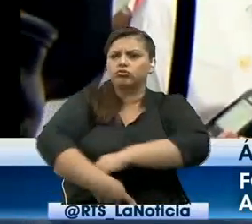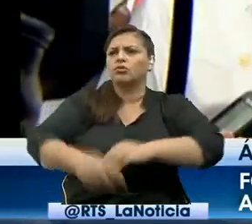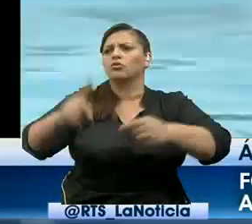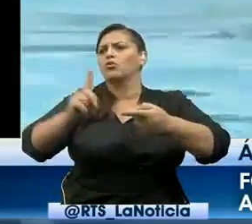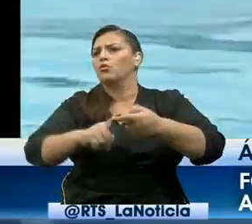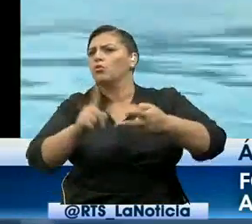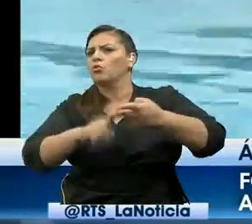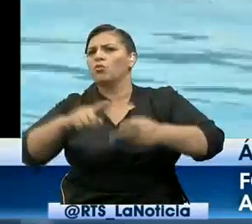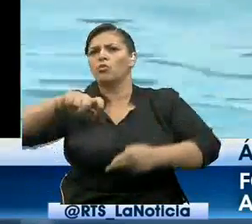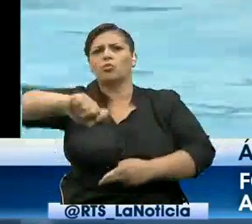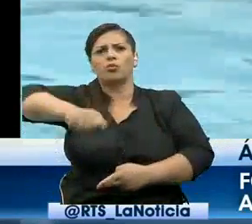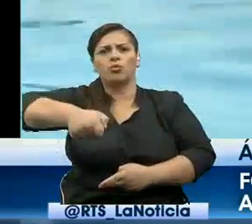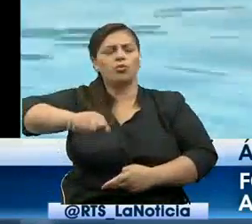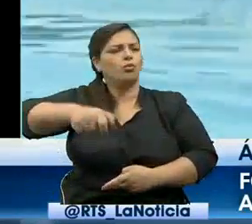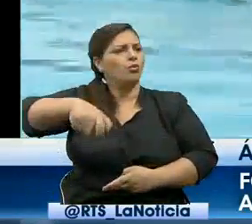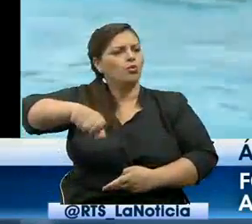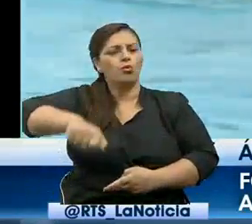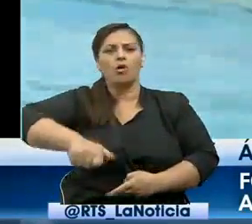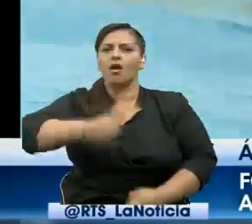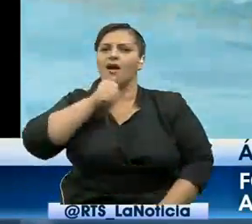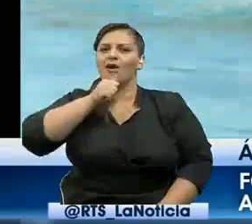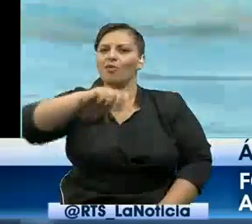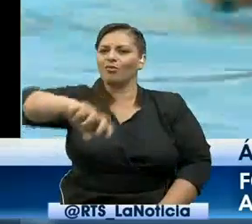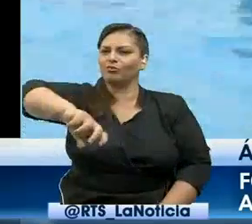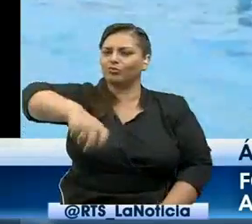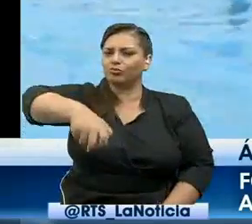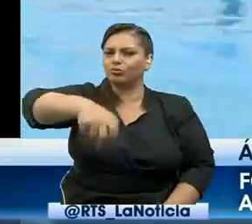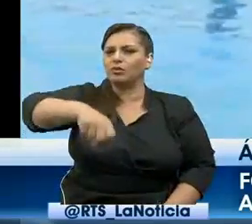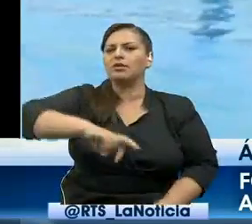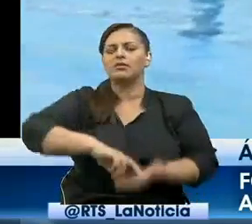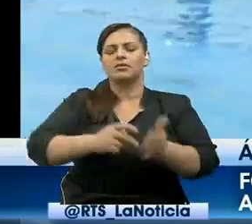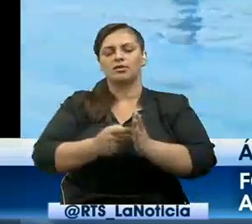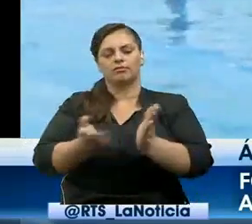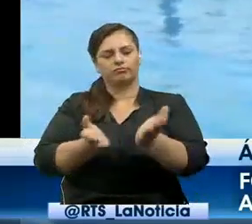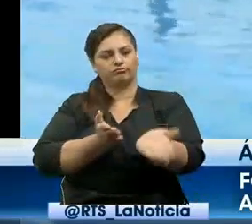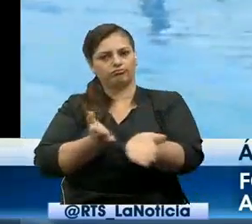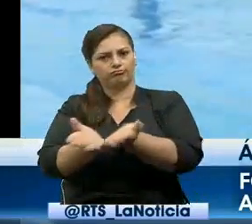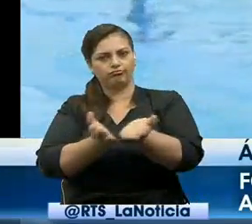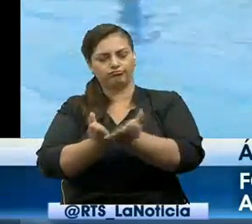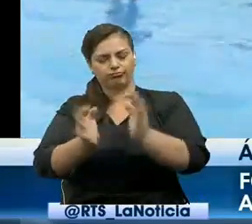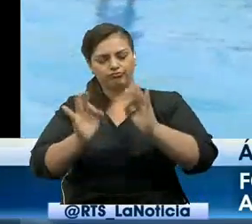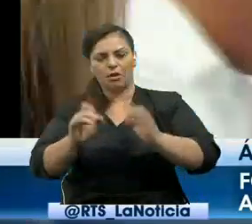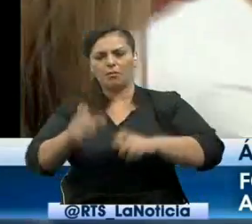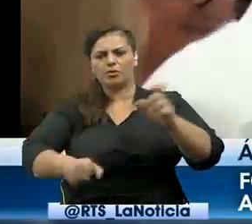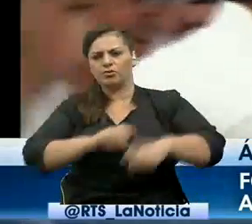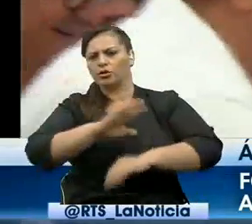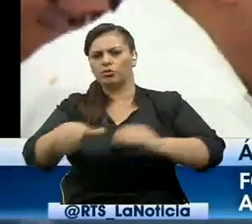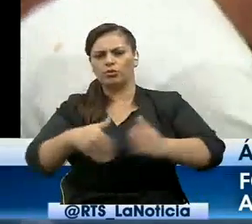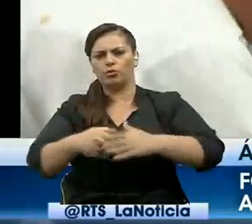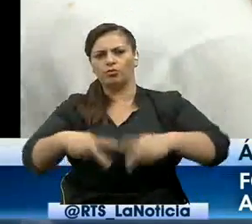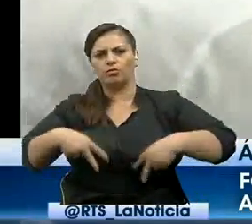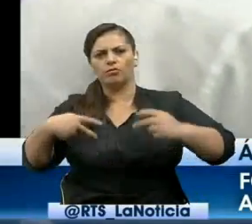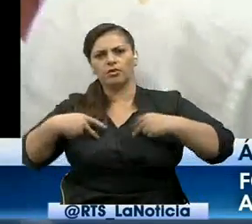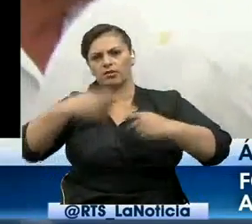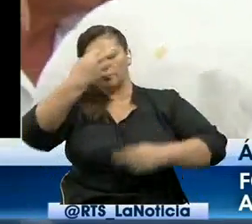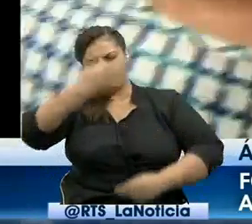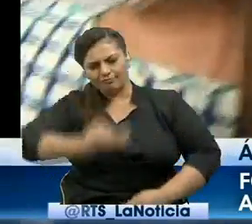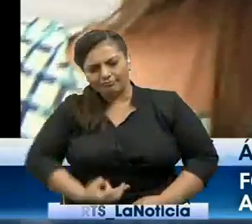personas. Los moradores se mostraron complacidos y no esperaron para hacer uso de estas instalaciones. Ya no me voy a la playa el